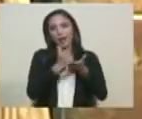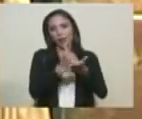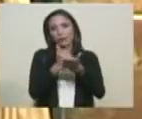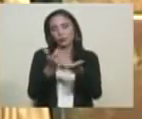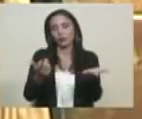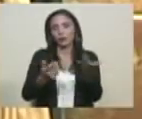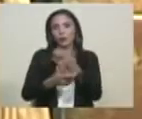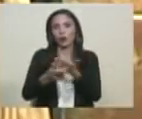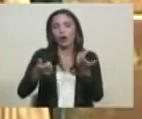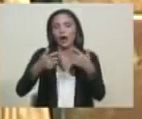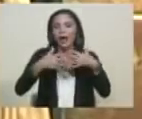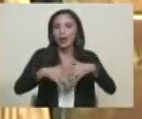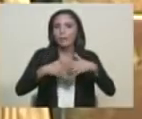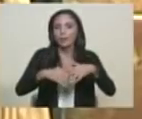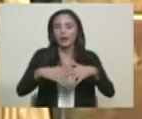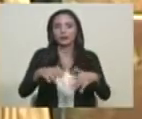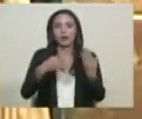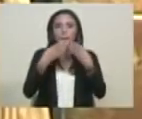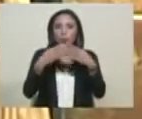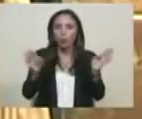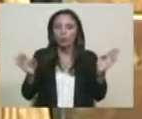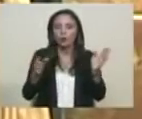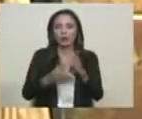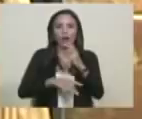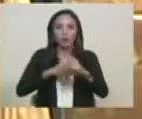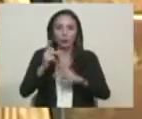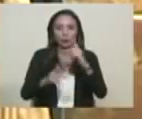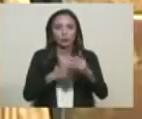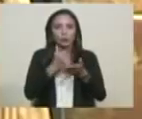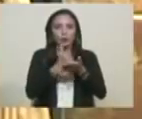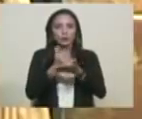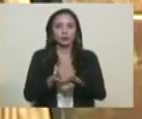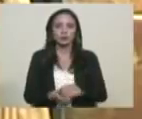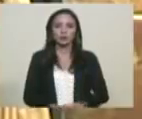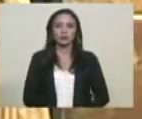de la industria, al sector industrial, al sector productivo.